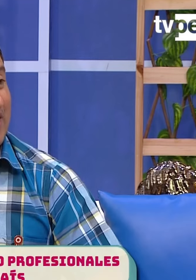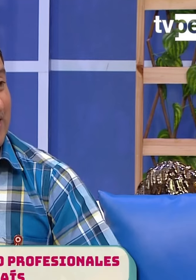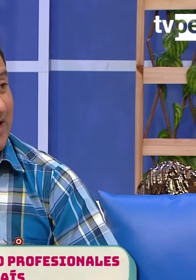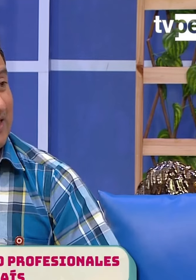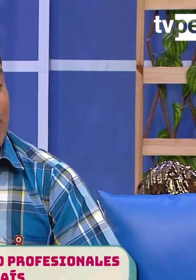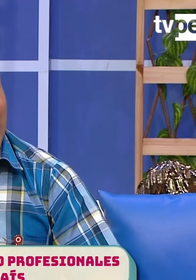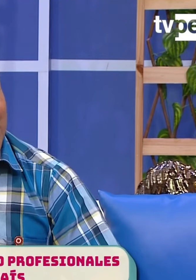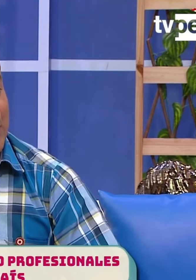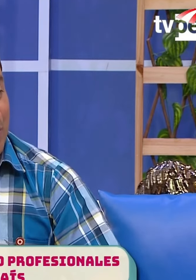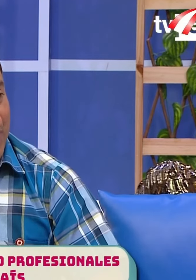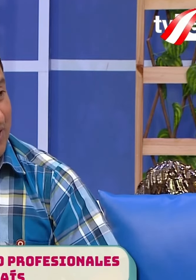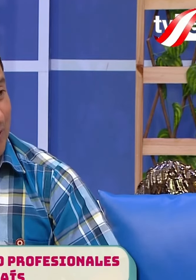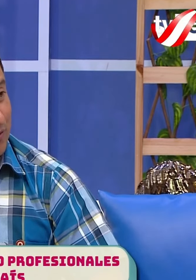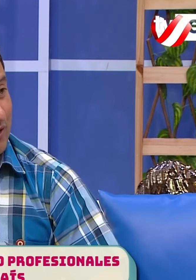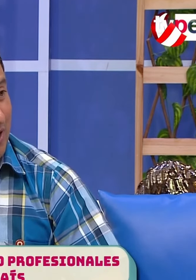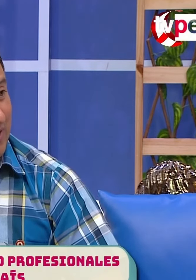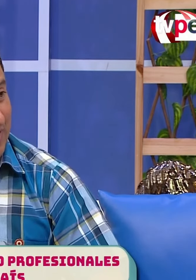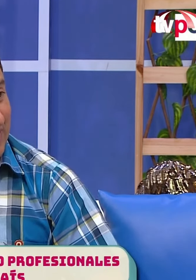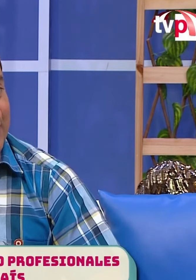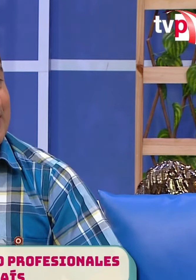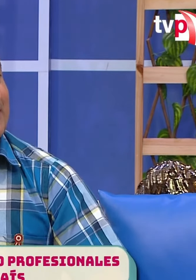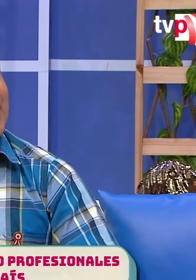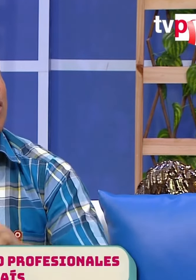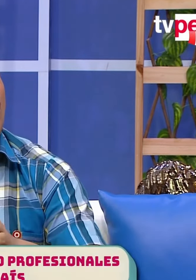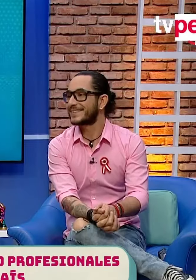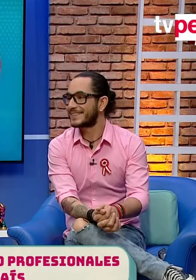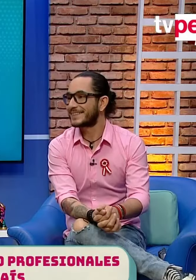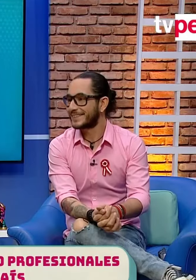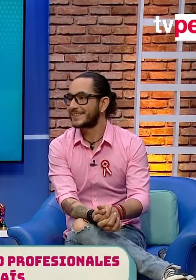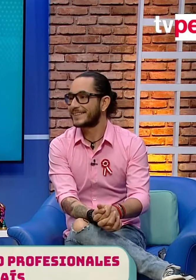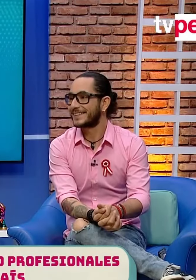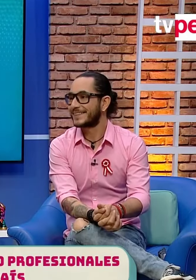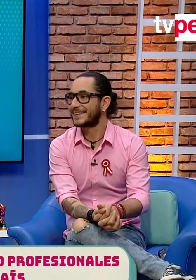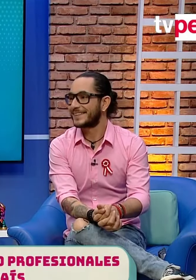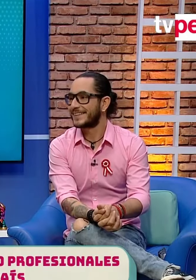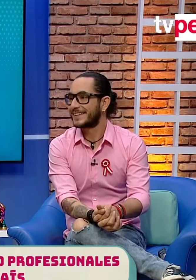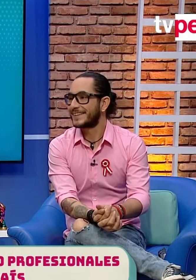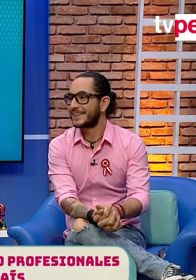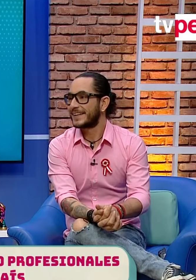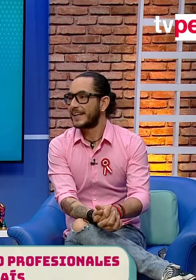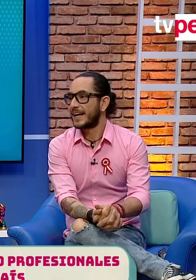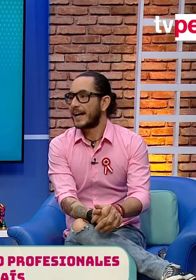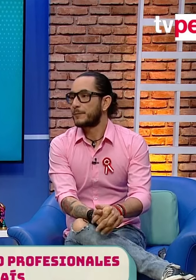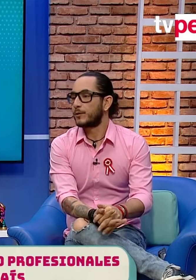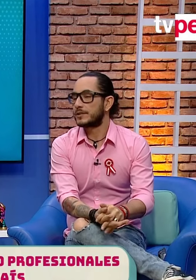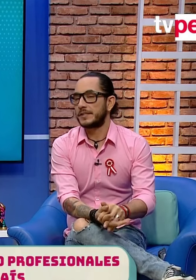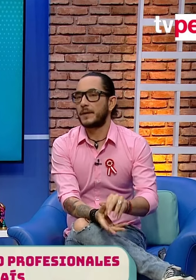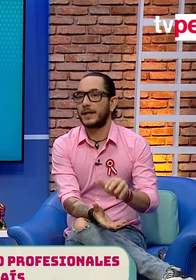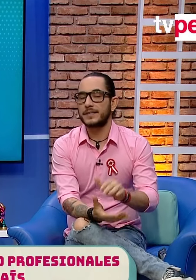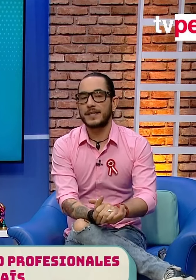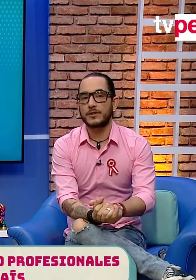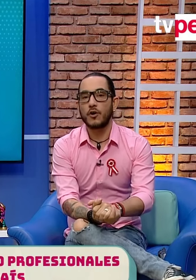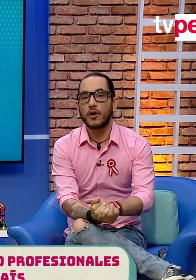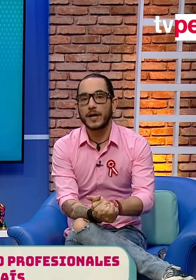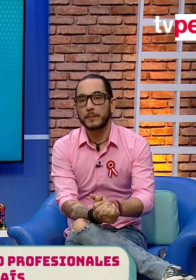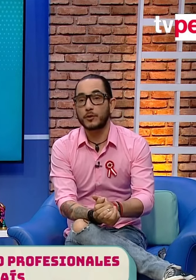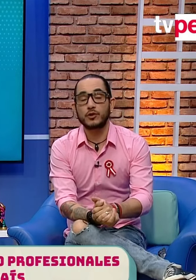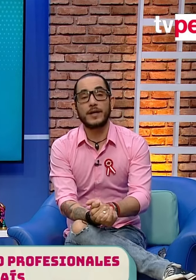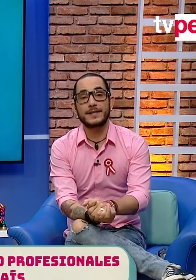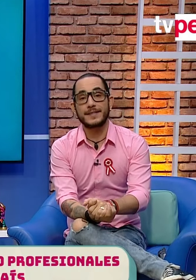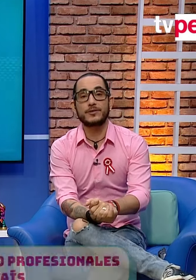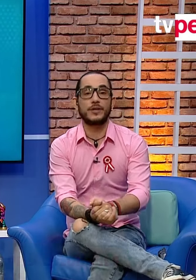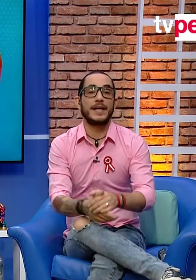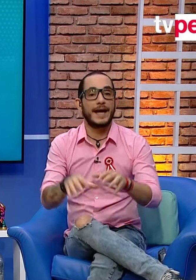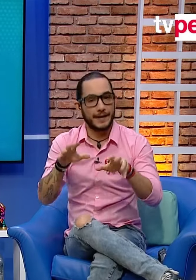caso, al final del día, tengo que hacer mi bolete consoleado del día. ¿Y a cuánto? En todos los bienes menores a 5 soles que he vendido. Muchísimas gracias, Oscar,